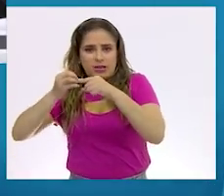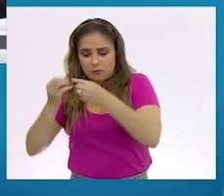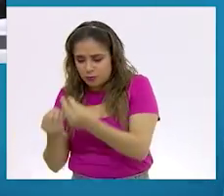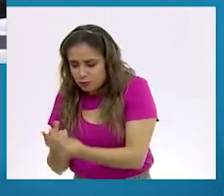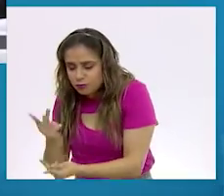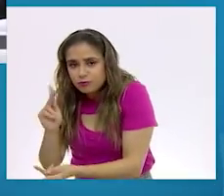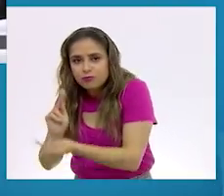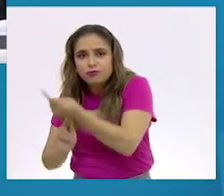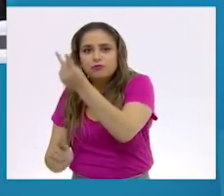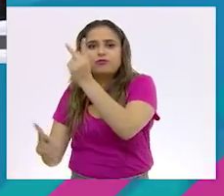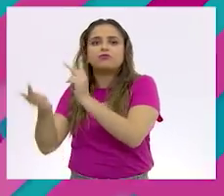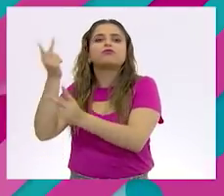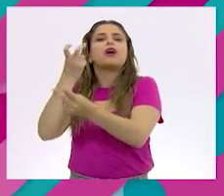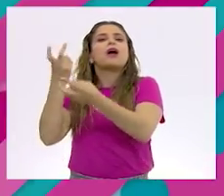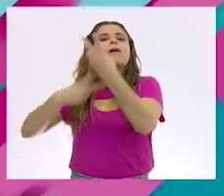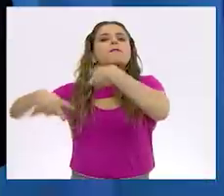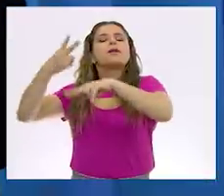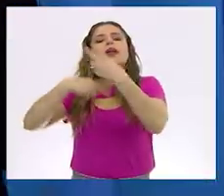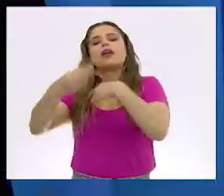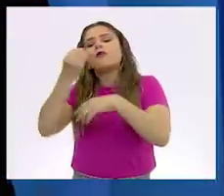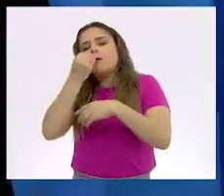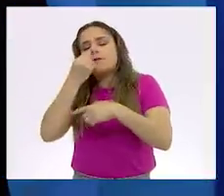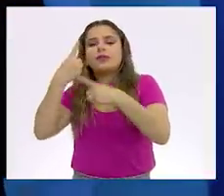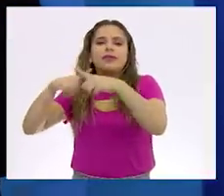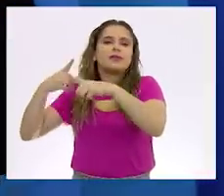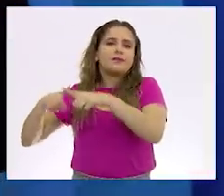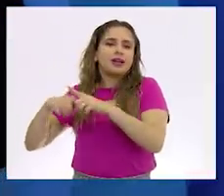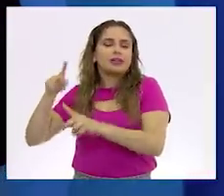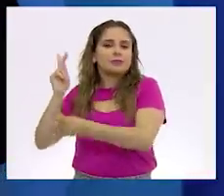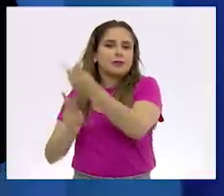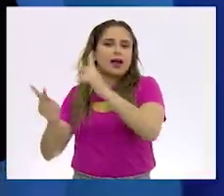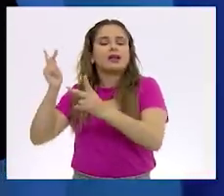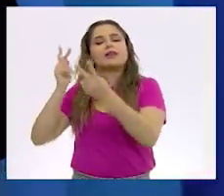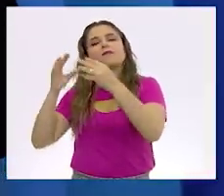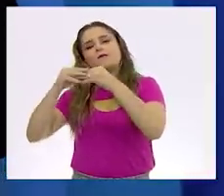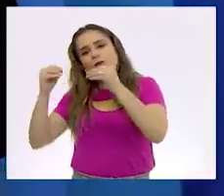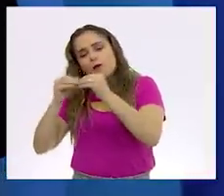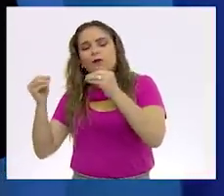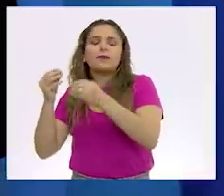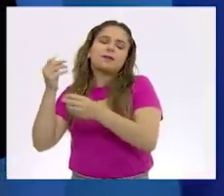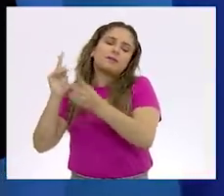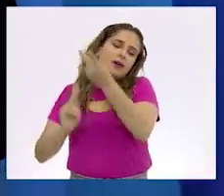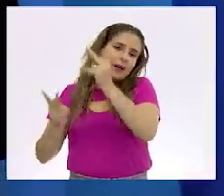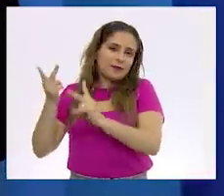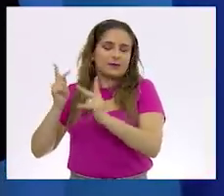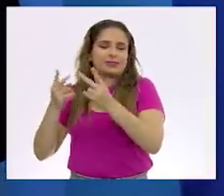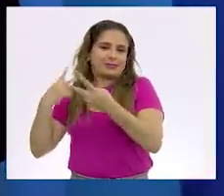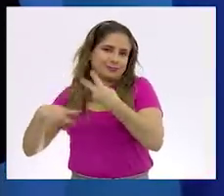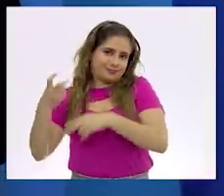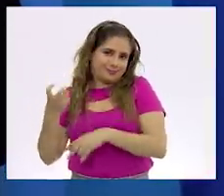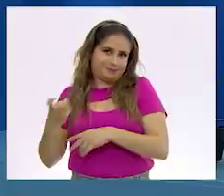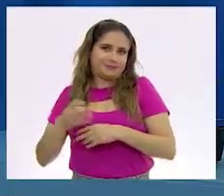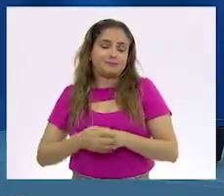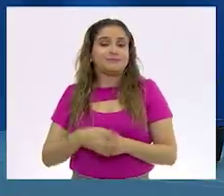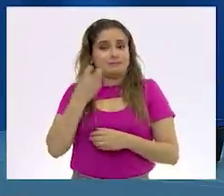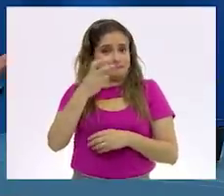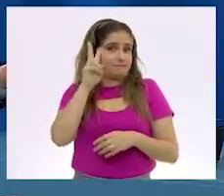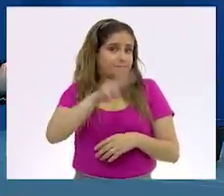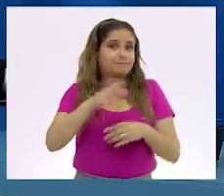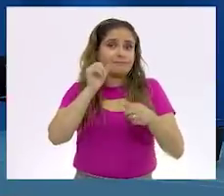esenciales para nuestra nutrición. Los polinizadores juegan un papel muy importante en la reproducción de las plantas.